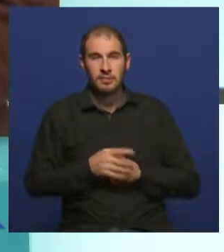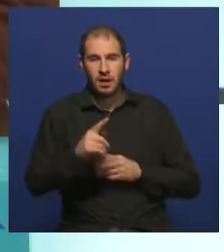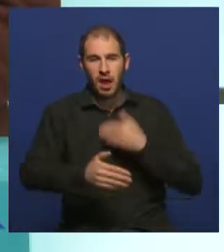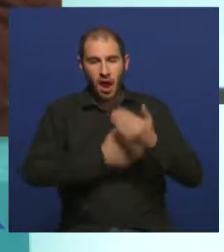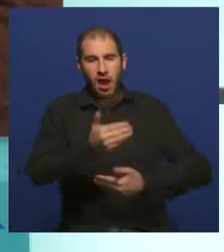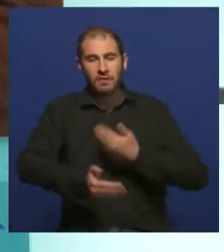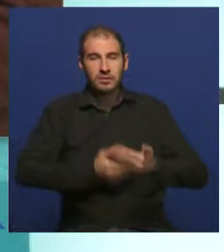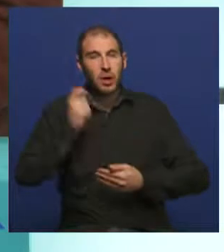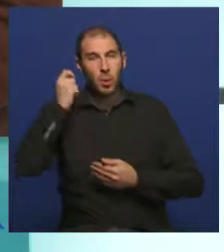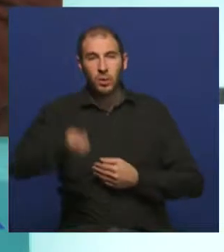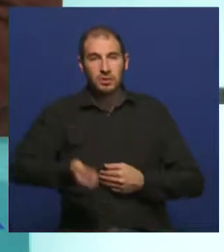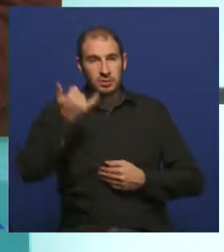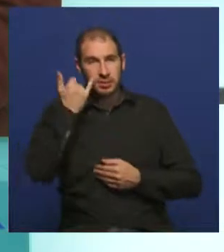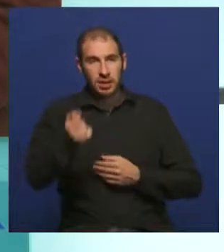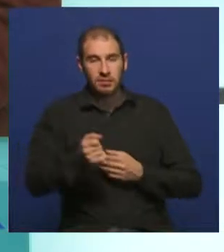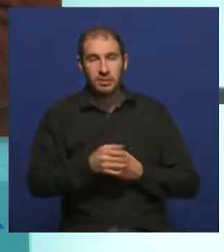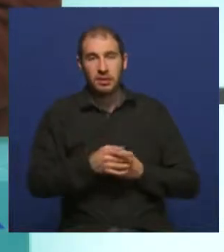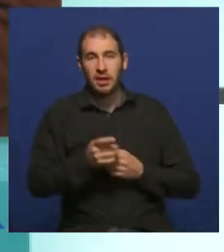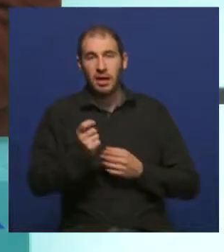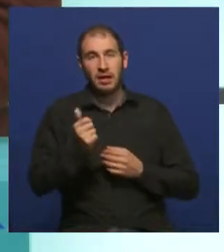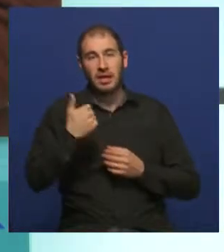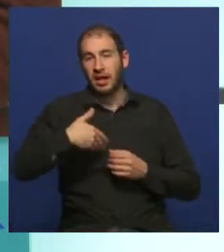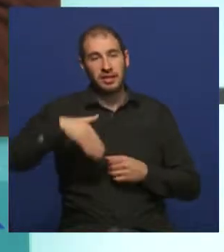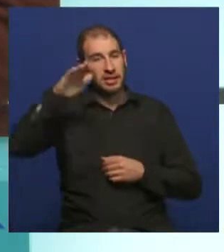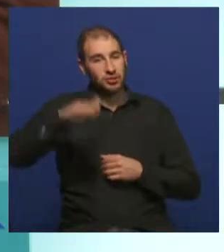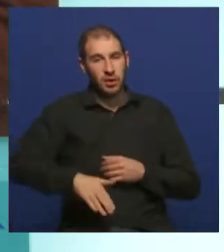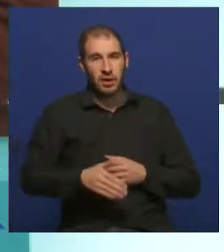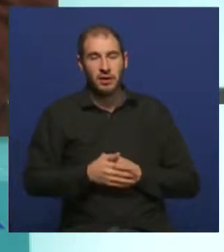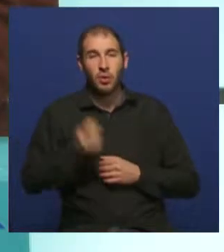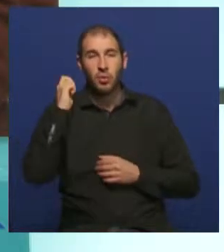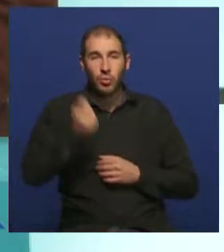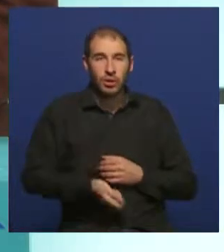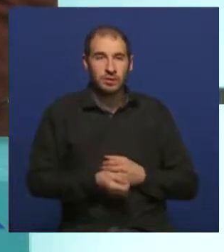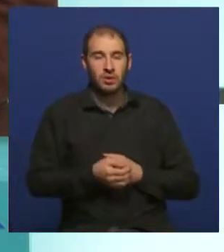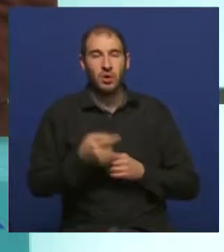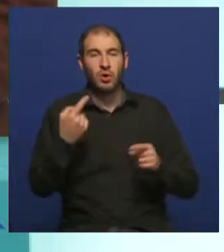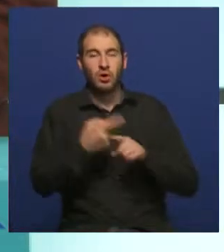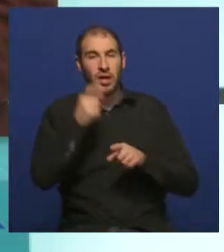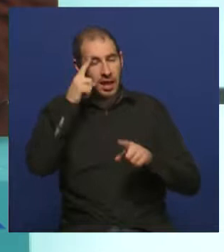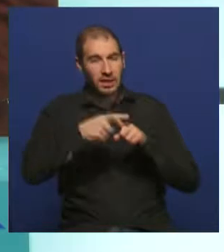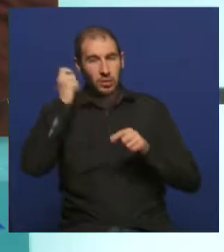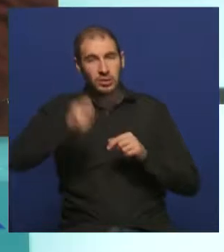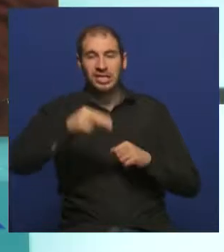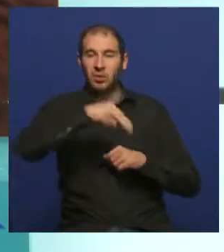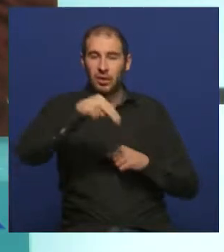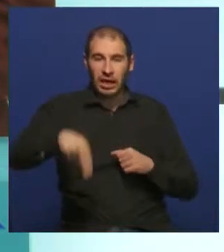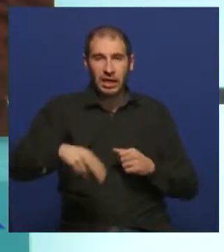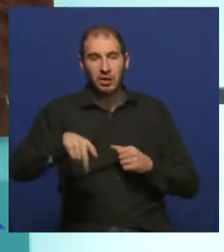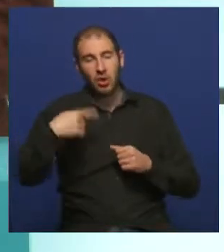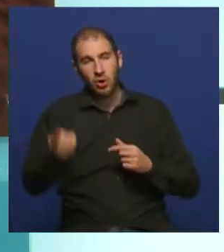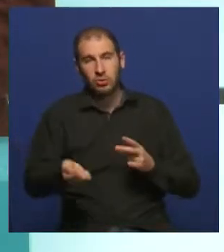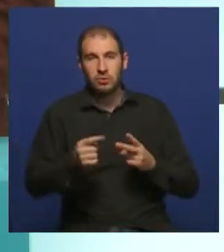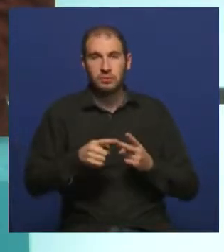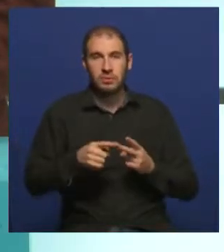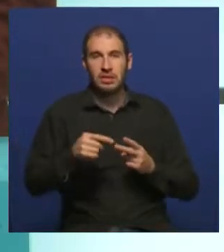avanzados juicios en prácticamente toda la Argentina. Tenemos juicios contra ex magistrados en Neuquén, juicios contra ex